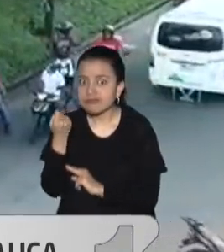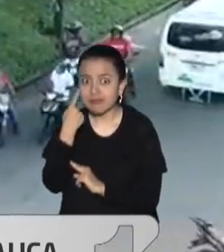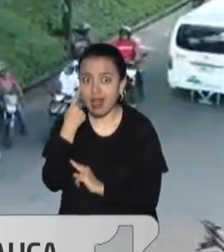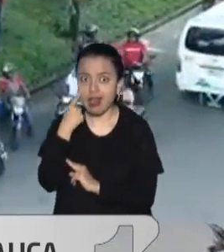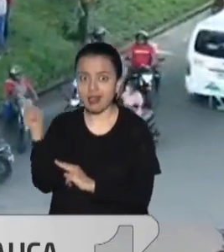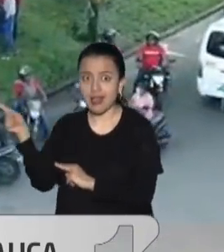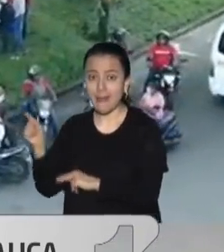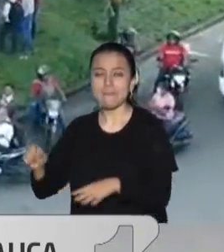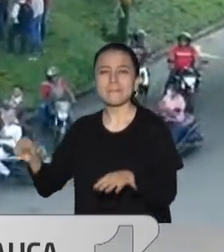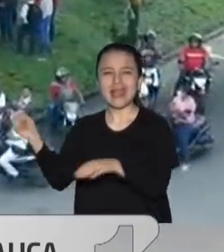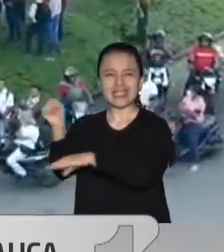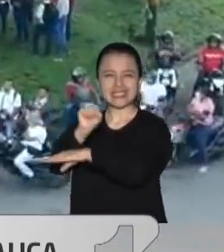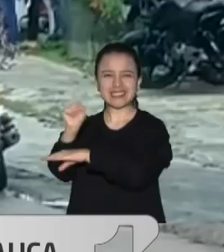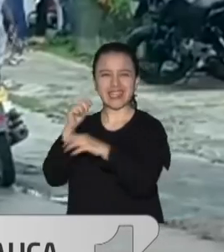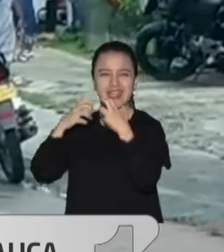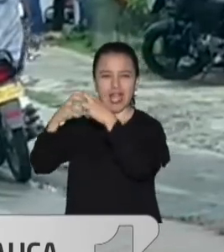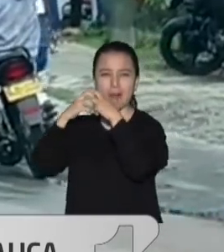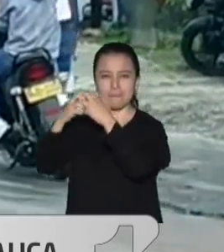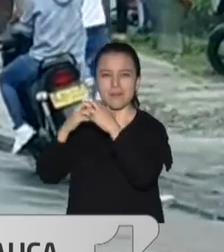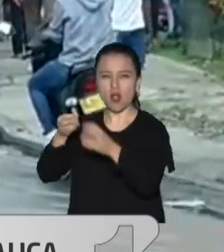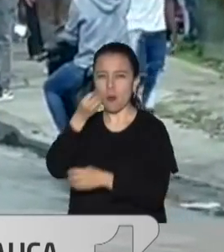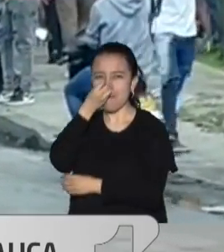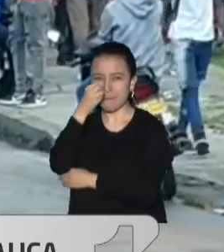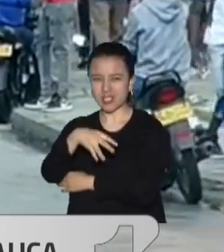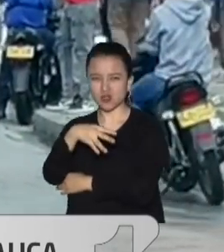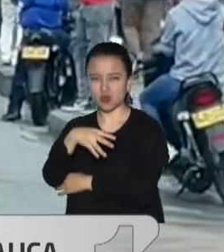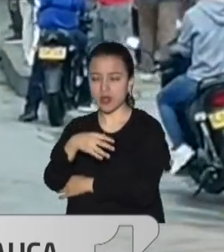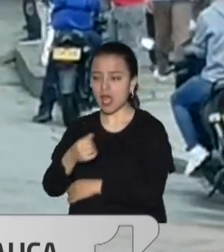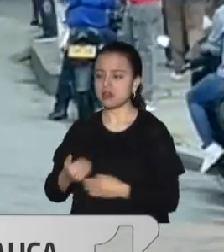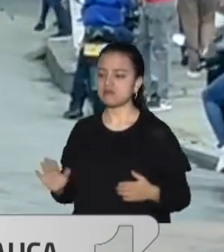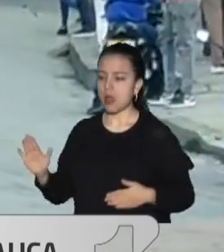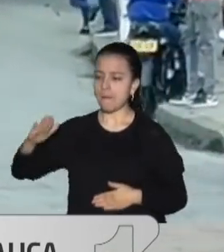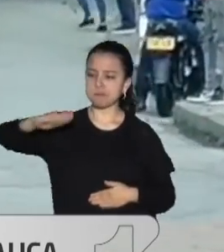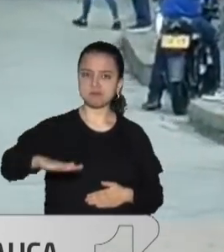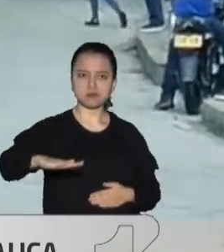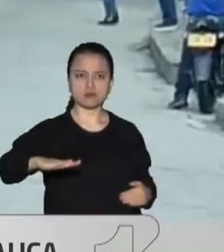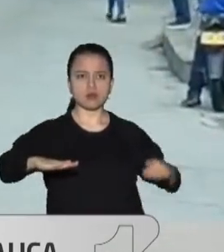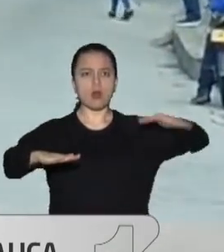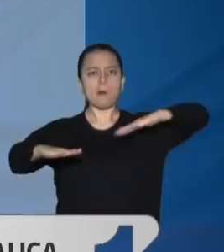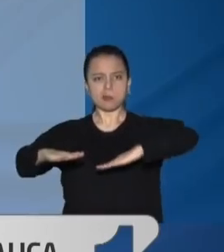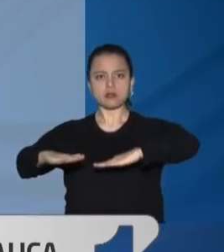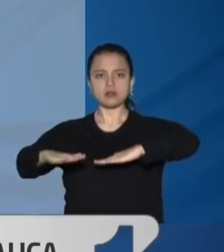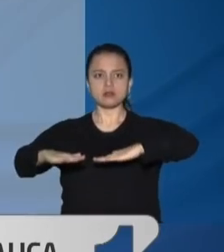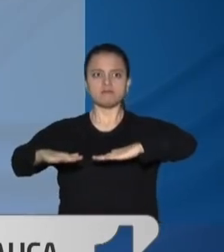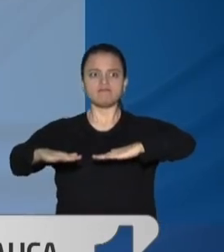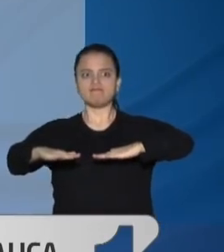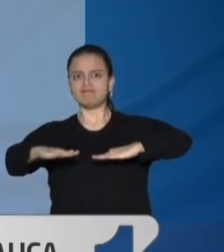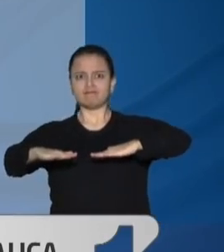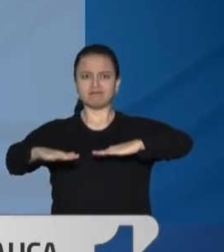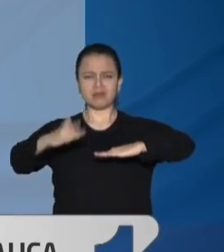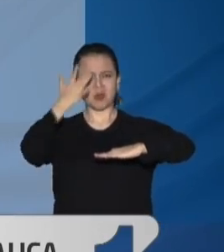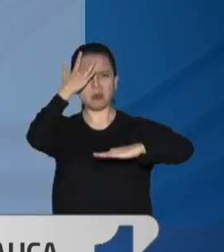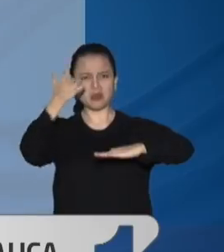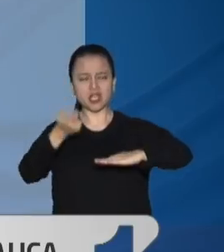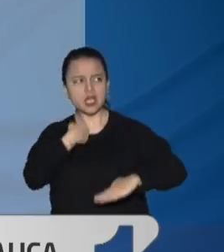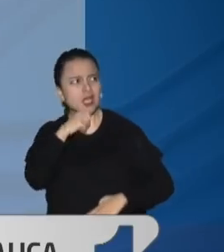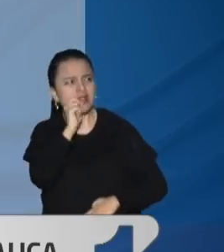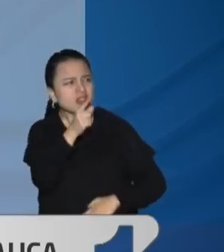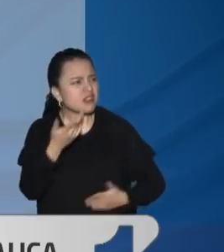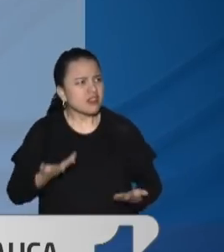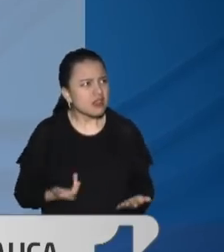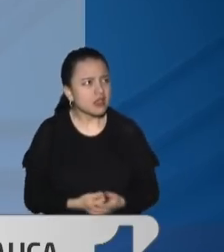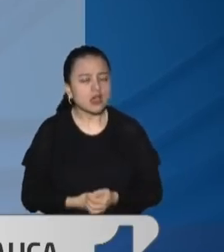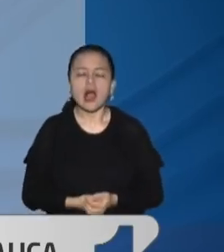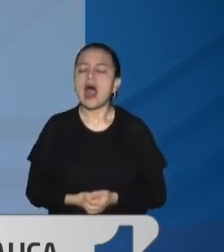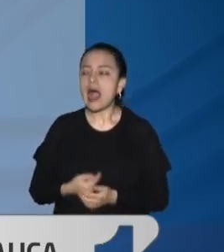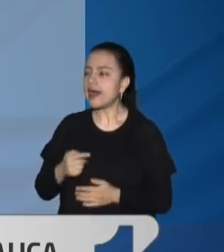de la empresa Veolia. Ellos aseguran que es para proteger la seguridad de las personas que permanecen en este punto de concentración. Por eso a